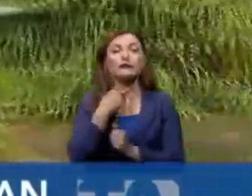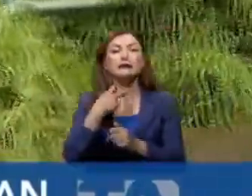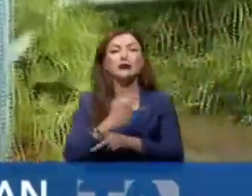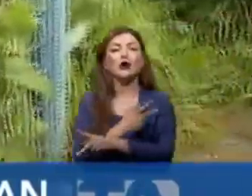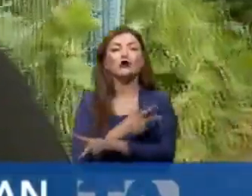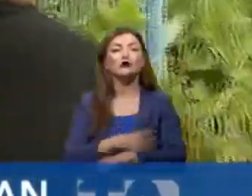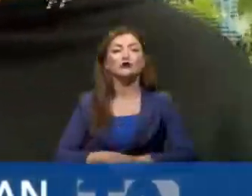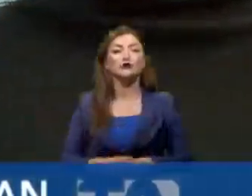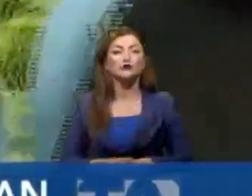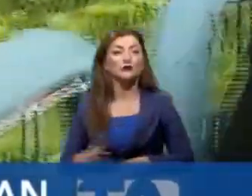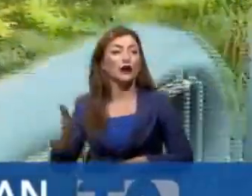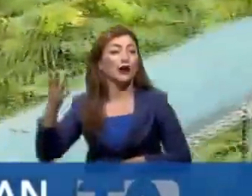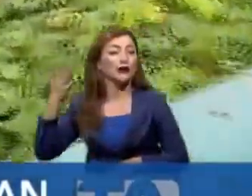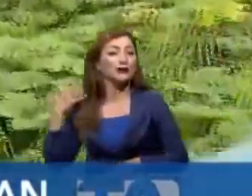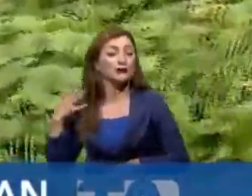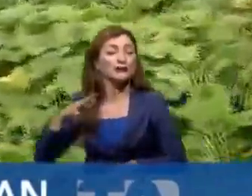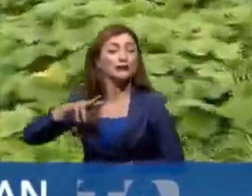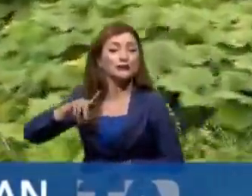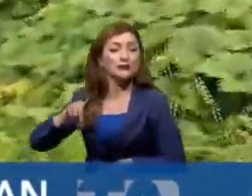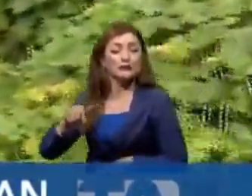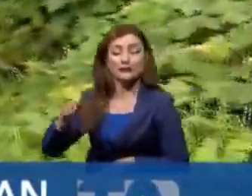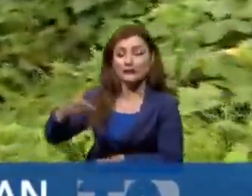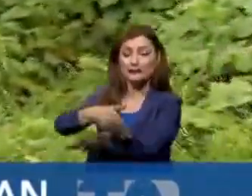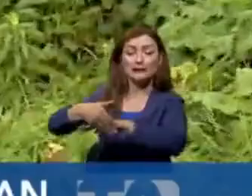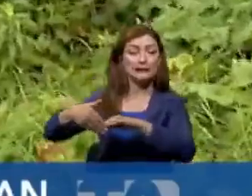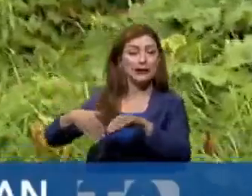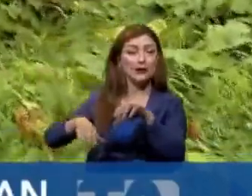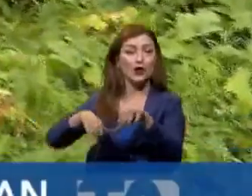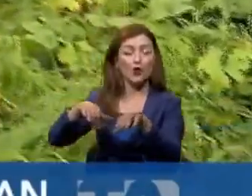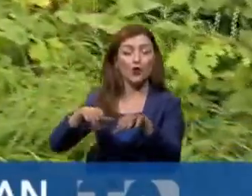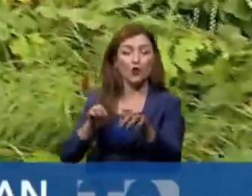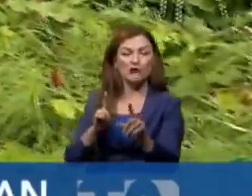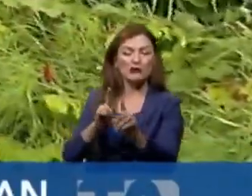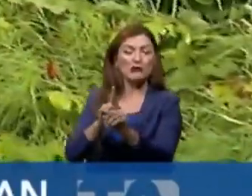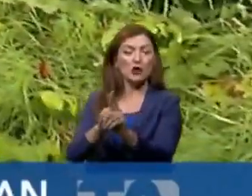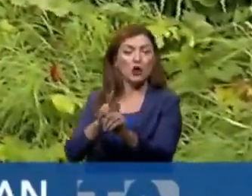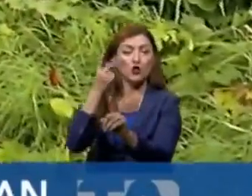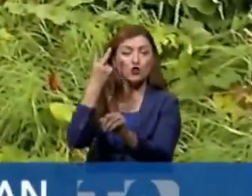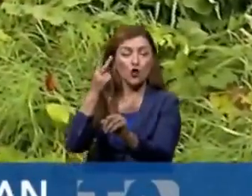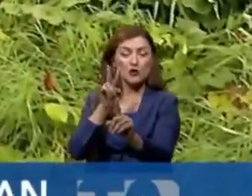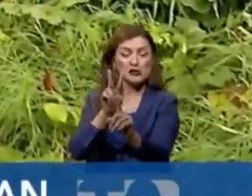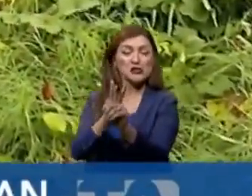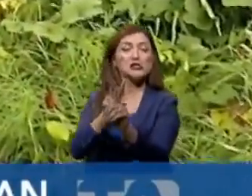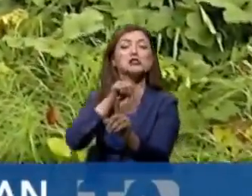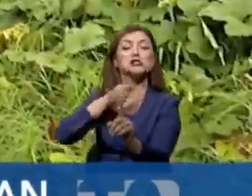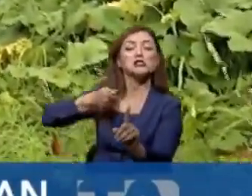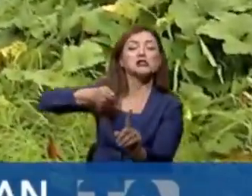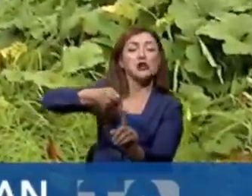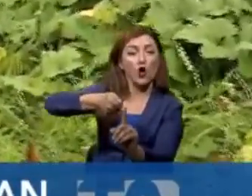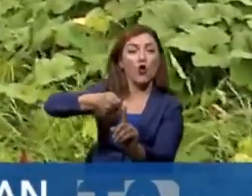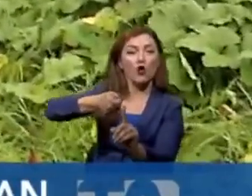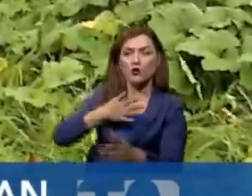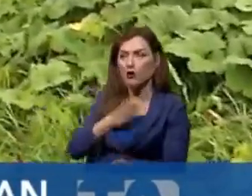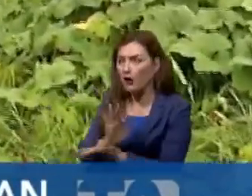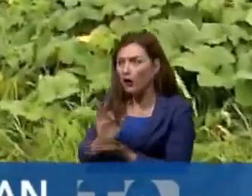la otra vez un ladrón aquí en la calle en el adoquinado le hizo revolcar unos dos ladrones poniendo el cuchillo yo